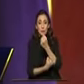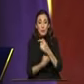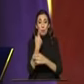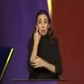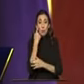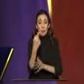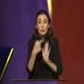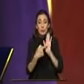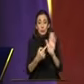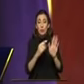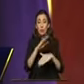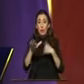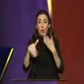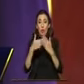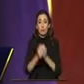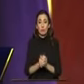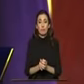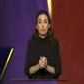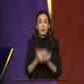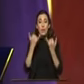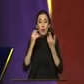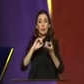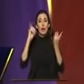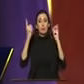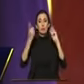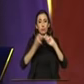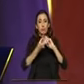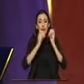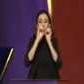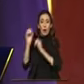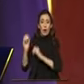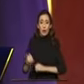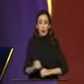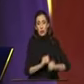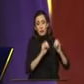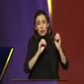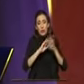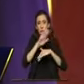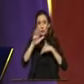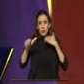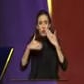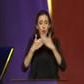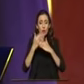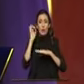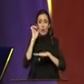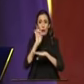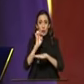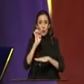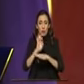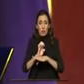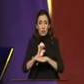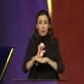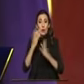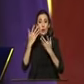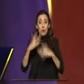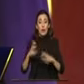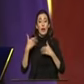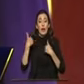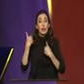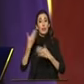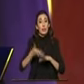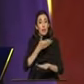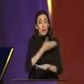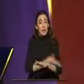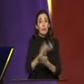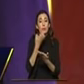evidencias. Estamos restaurando el Estado. Hemos puesto a salvo los pocos recursos con los que verdaderamente